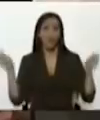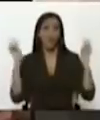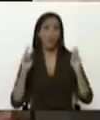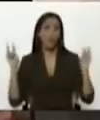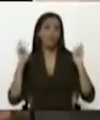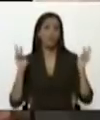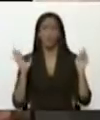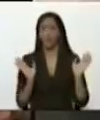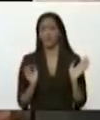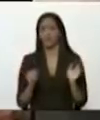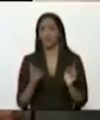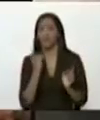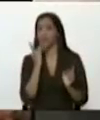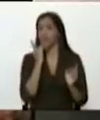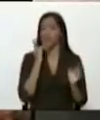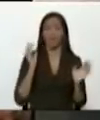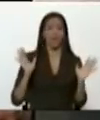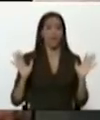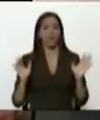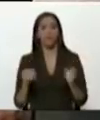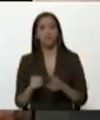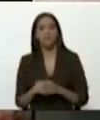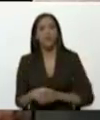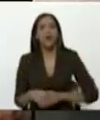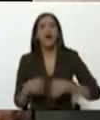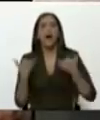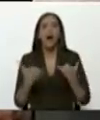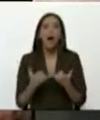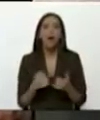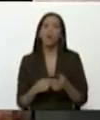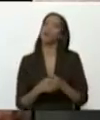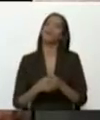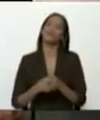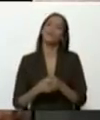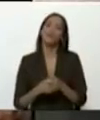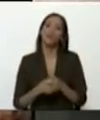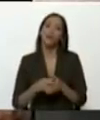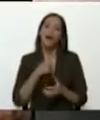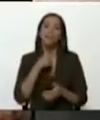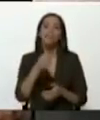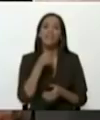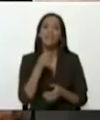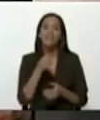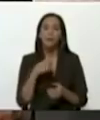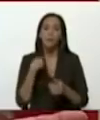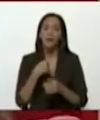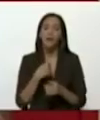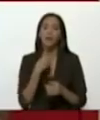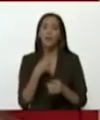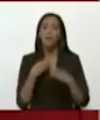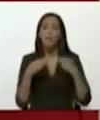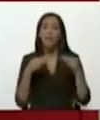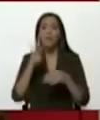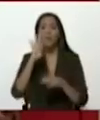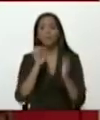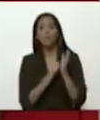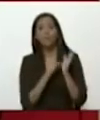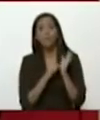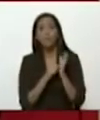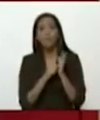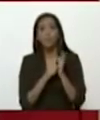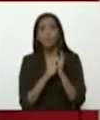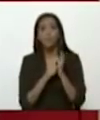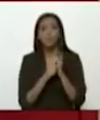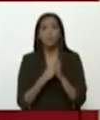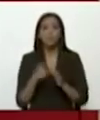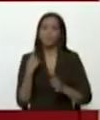héroe. Que no tiene. Ahora, la entrevista que Panam Post publica es de 4 minutos, donde lo único que le podemos